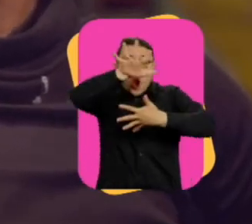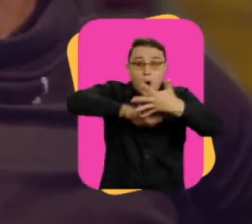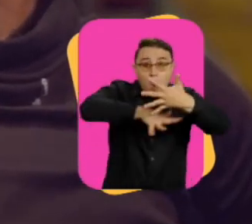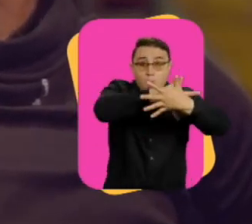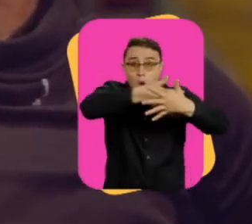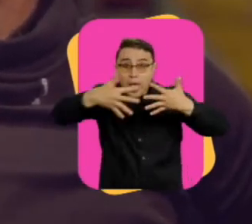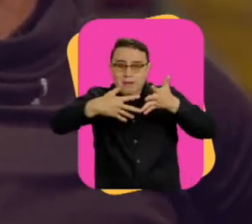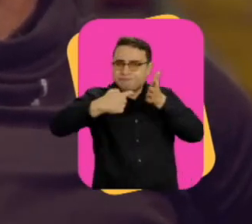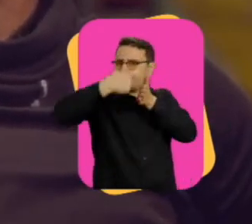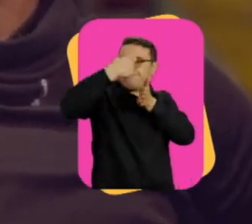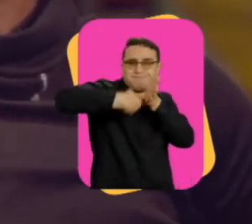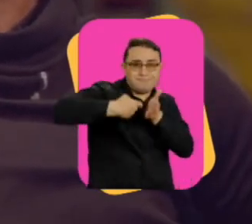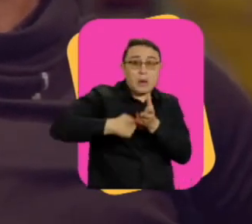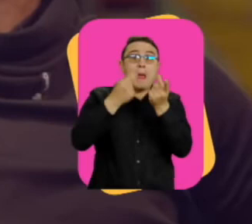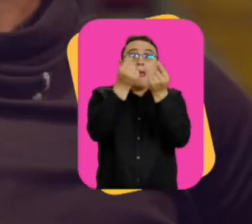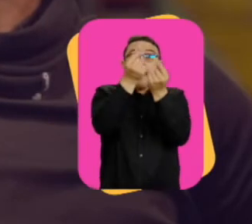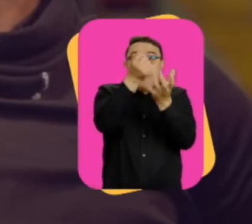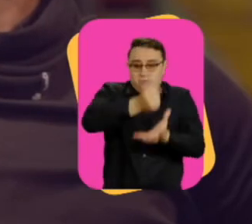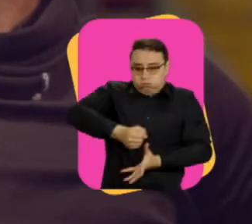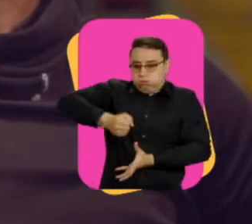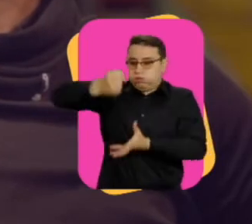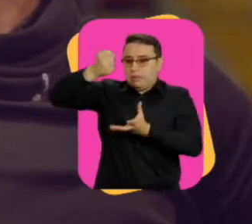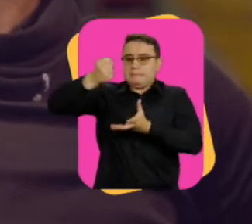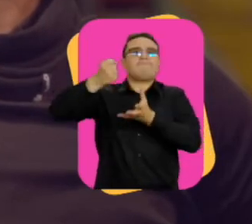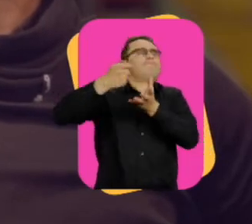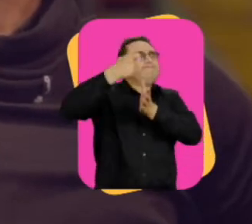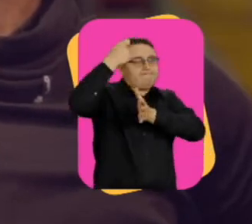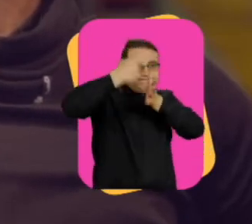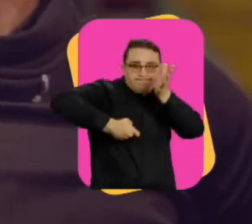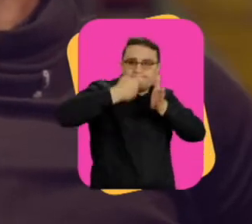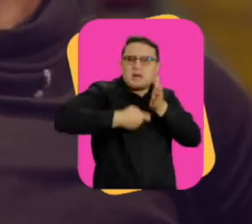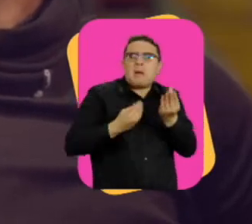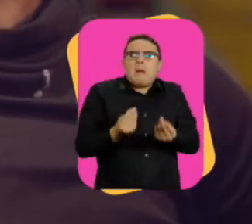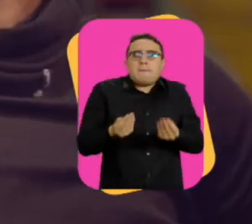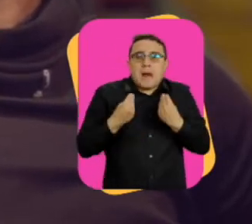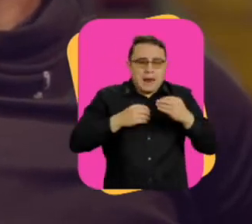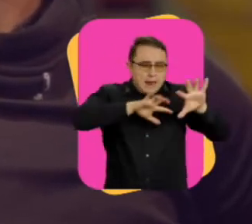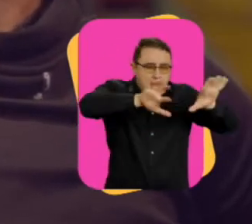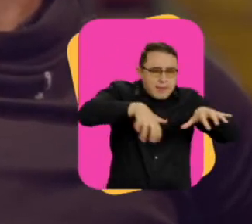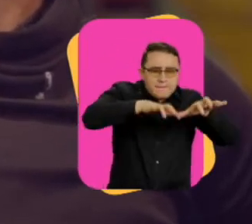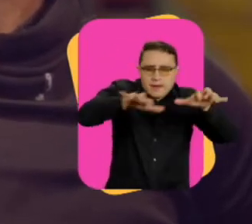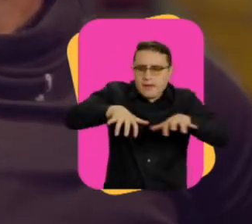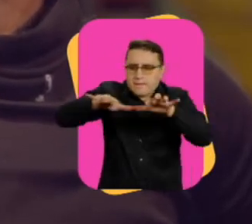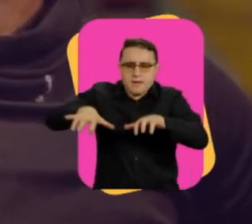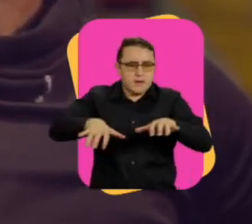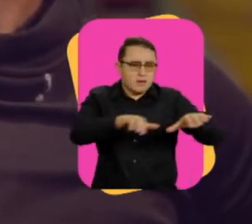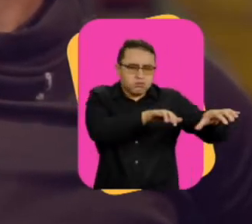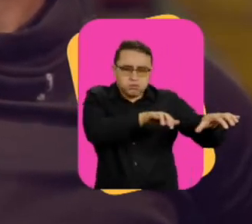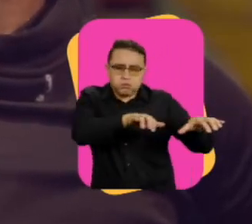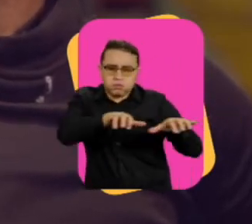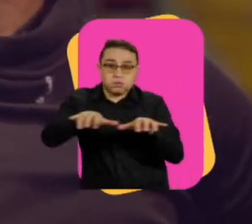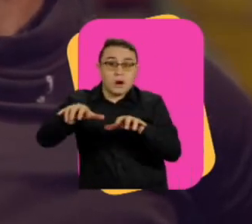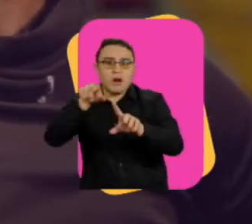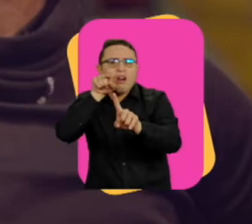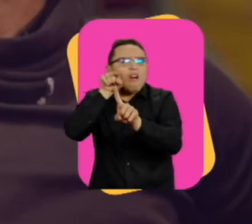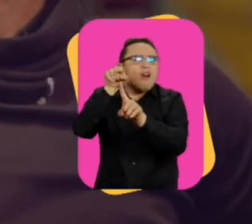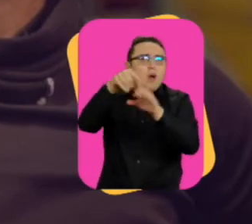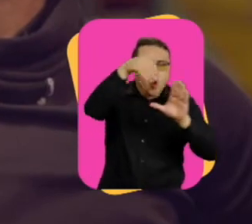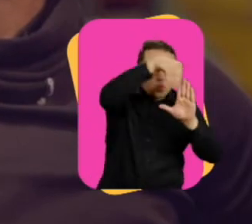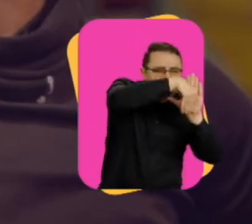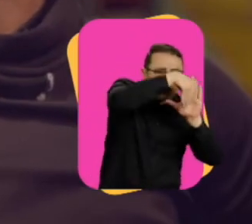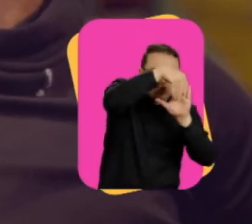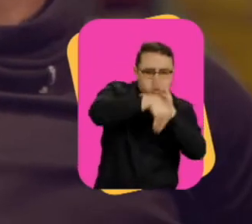los presupuestos incluso para poder desarrollar las actividades, para cumplir con los contenidos que tenemos